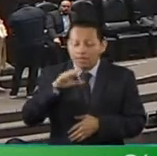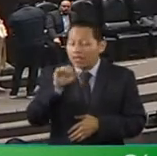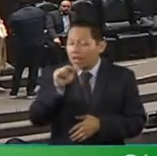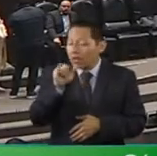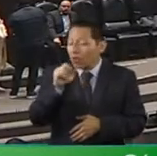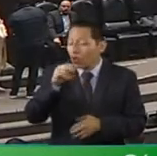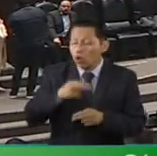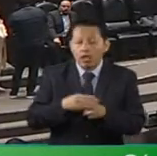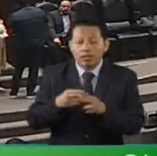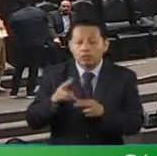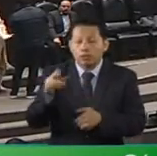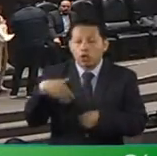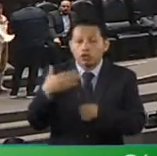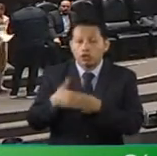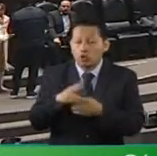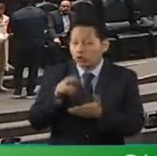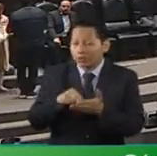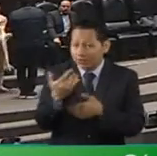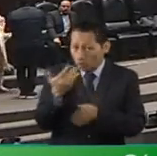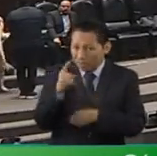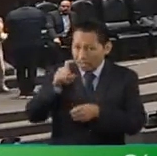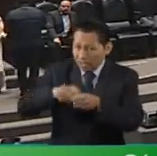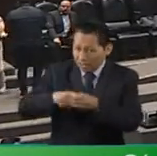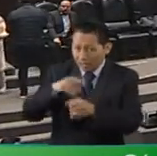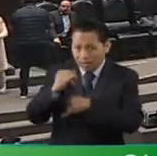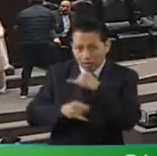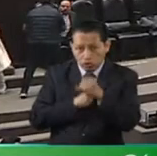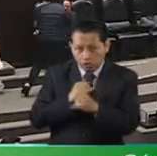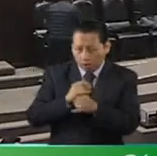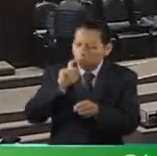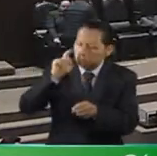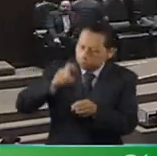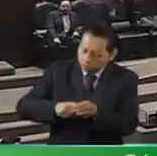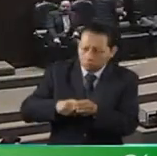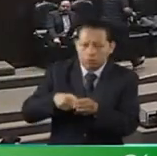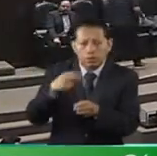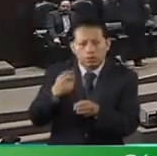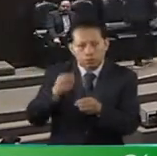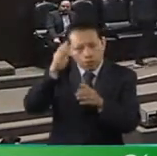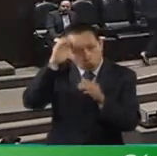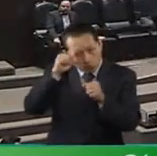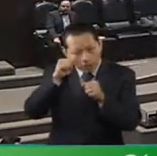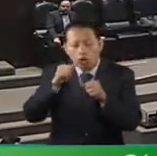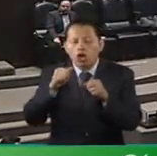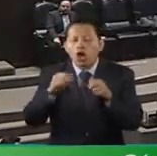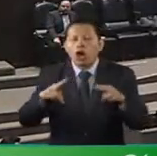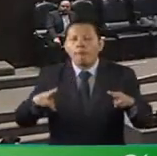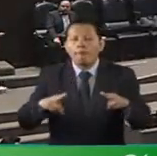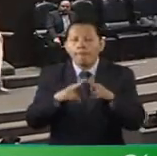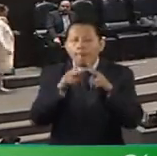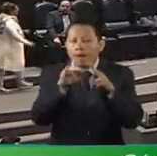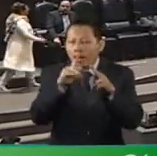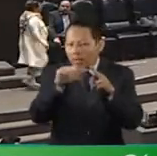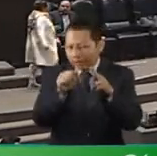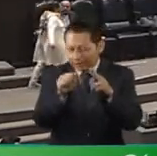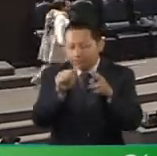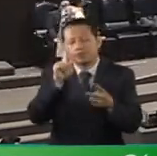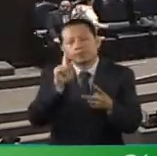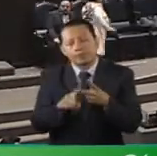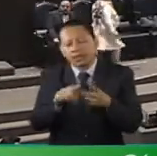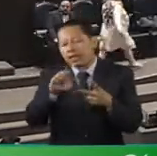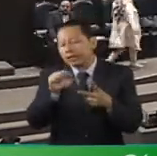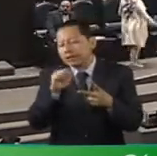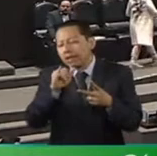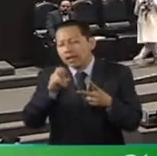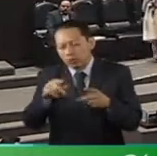el 2050 que ha asumido México con la comunidad internacional, con el Acuerdo de París en la COP, con el Acuerdo de Escazú y